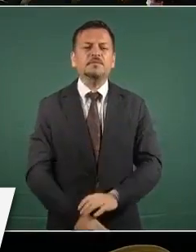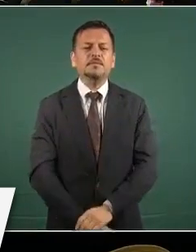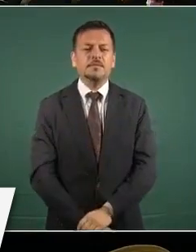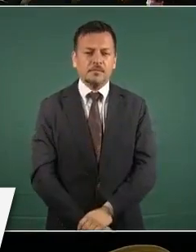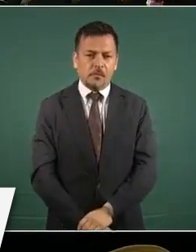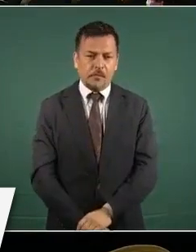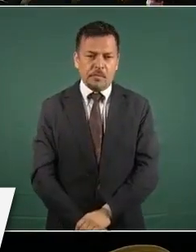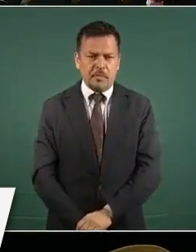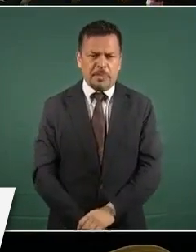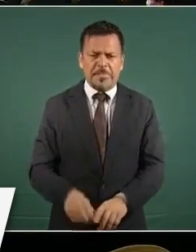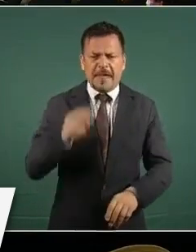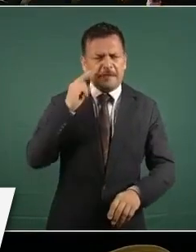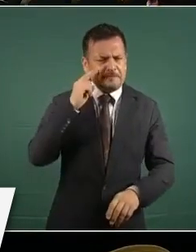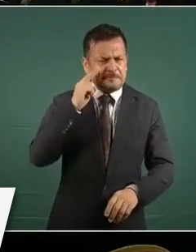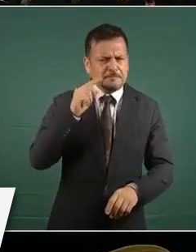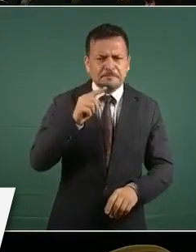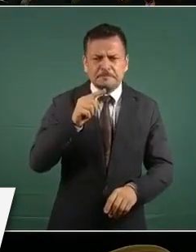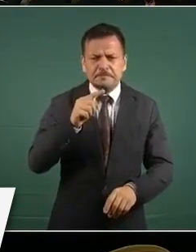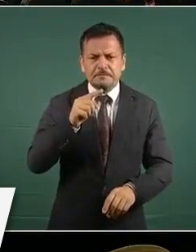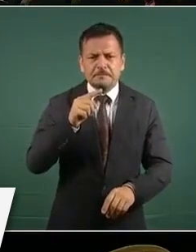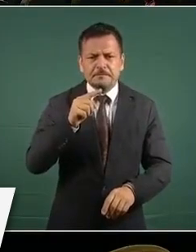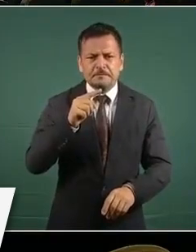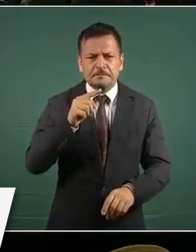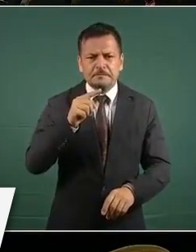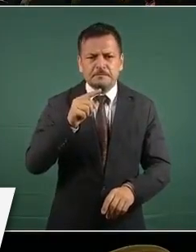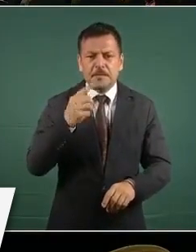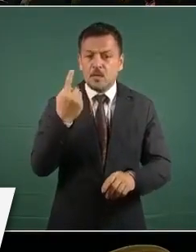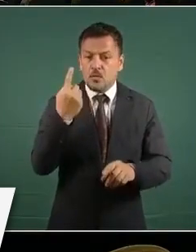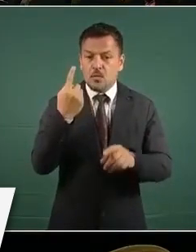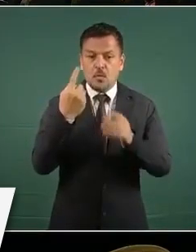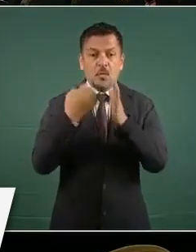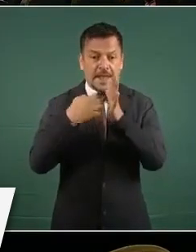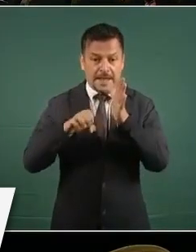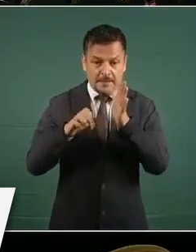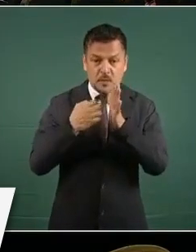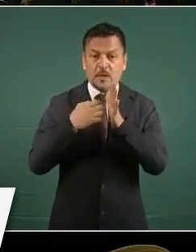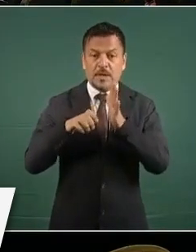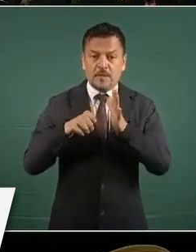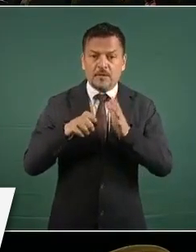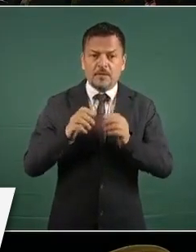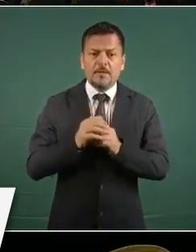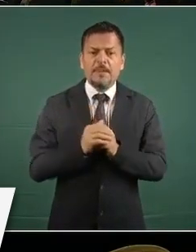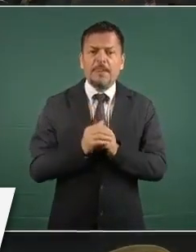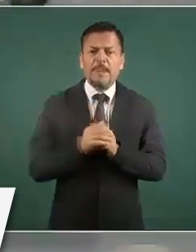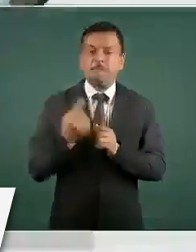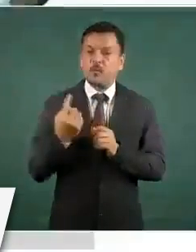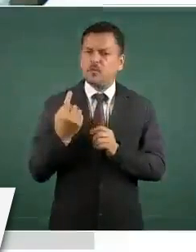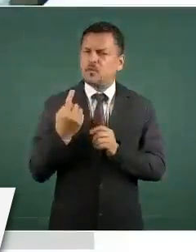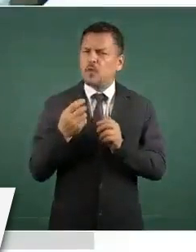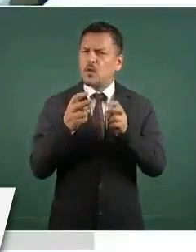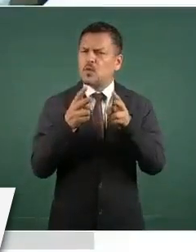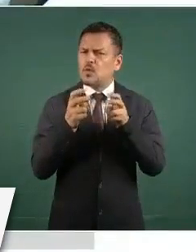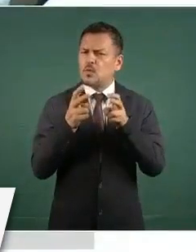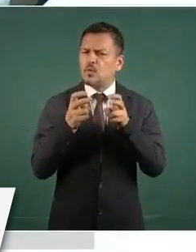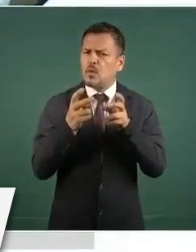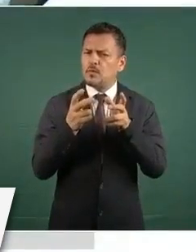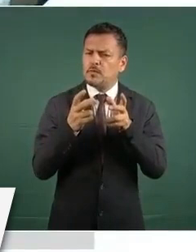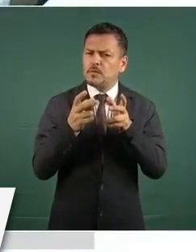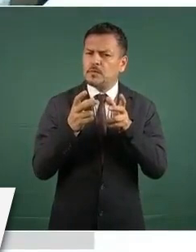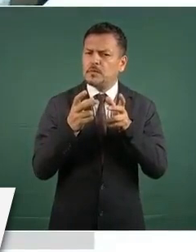bueno este es un caso hubo una hubo un robo las instalaciones